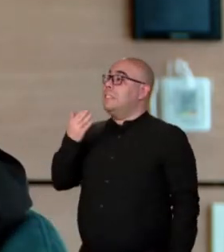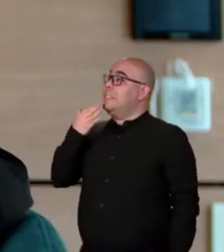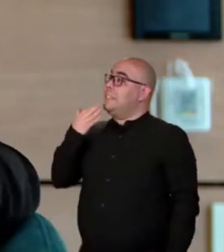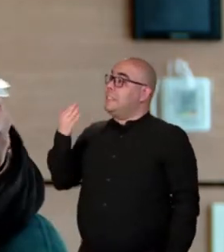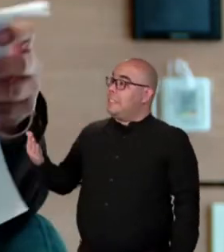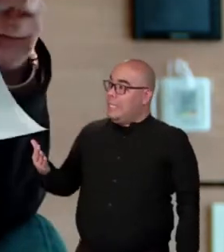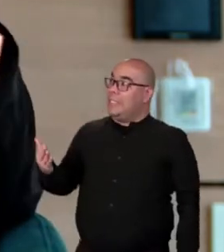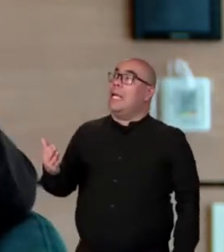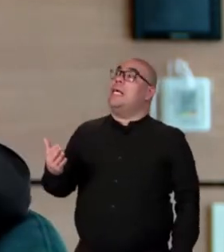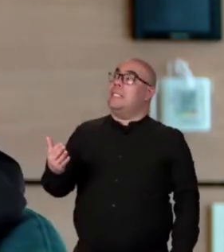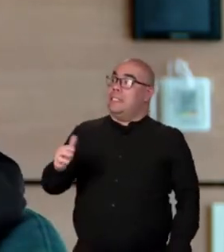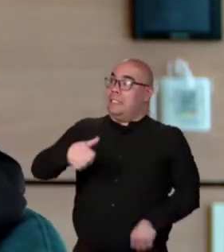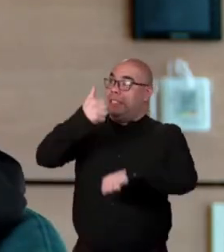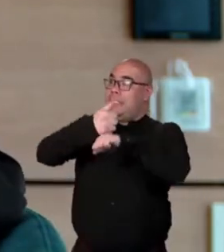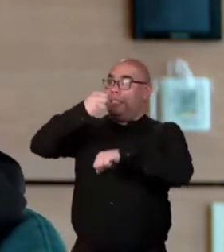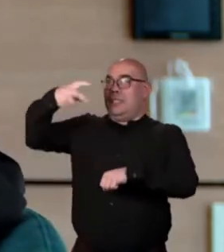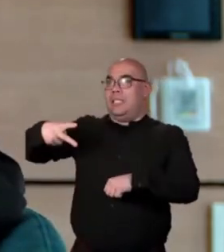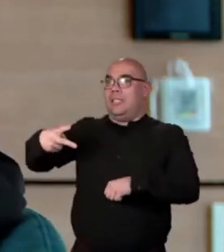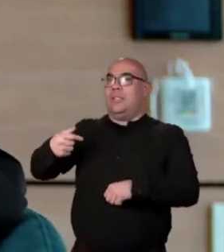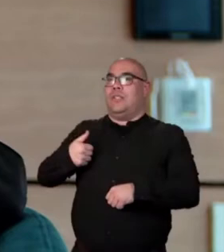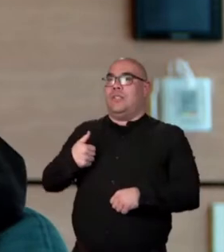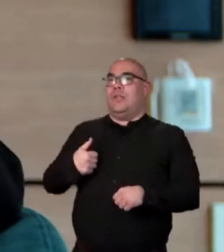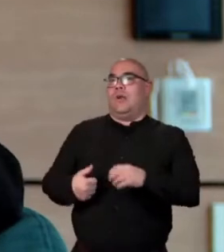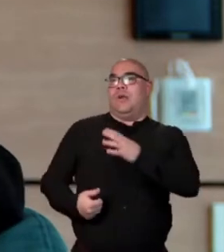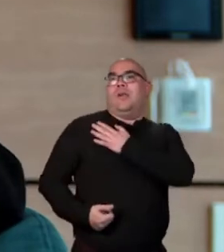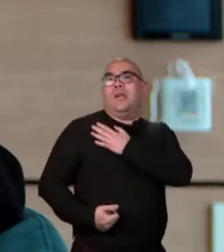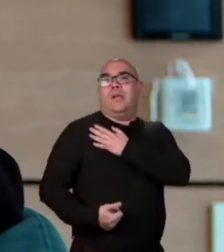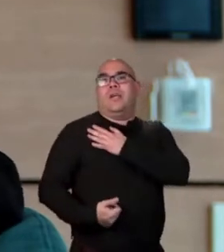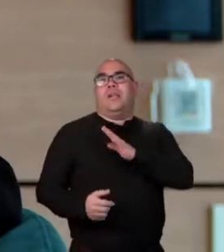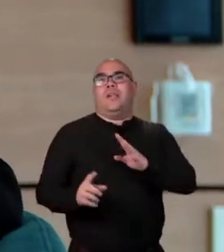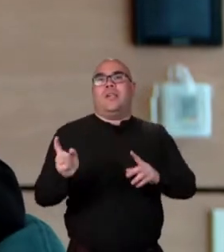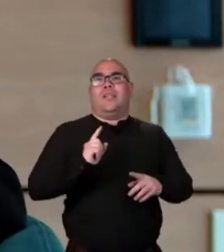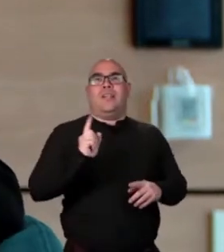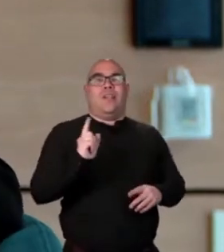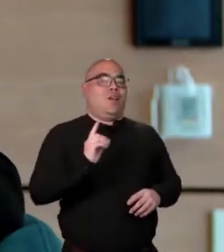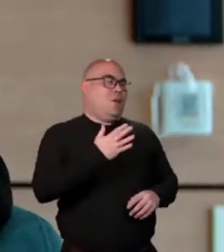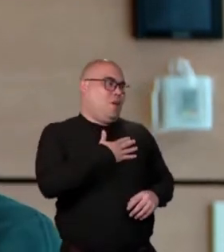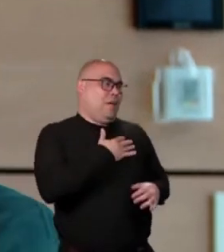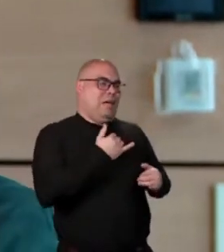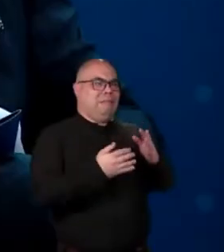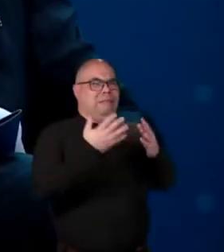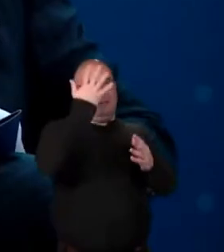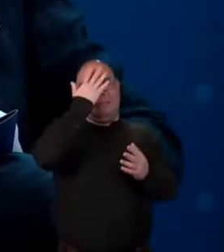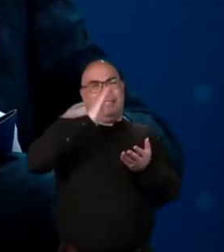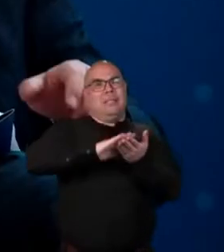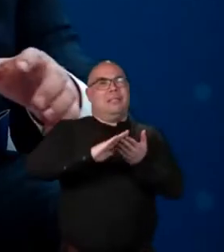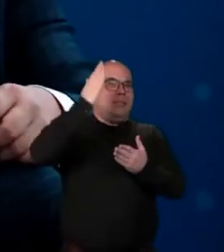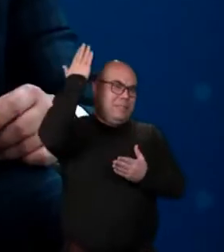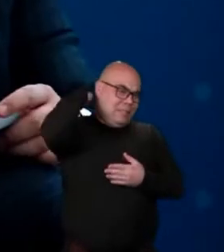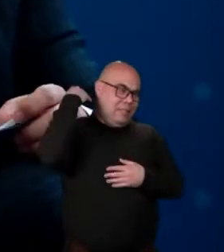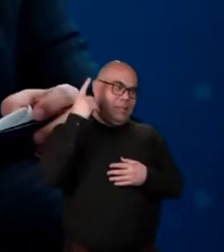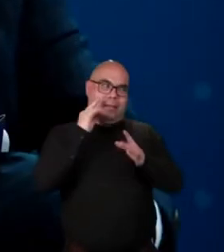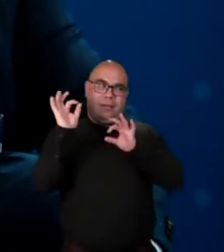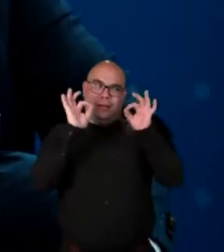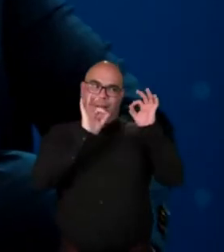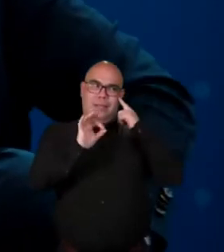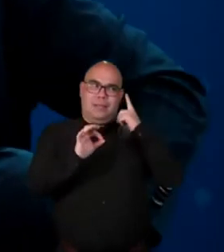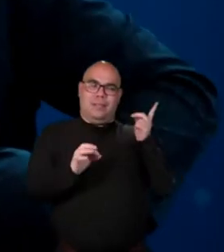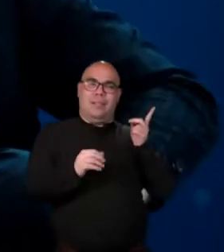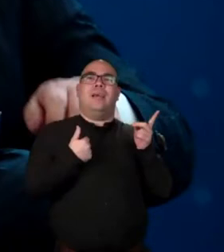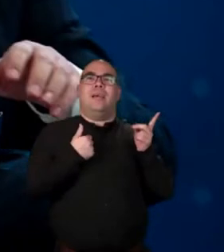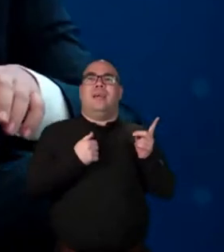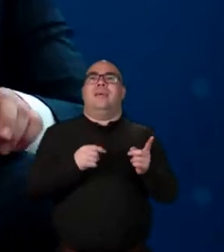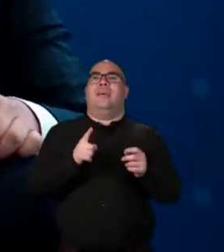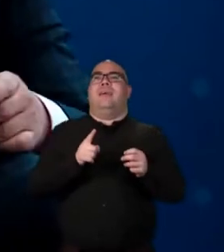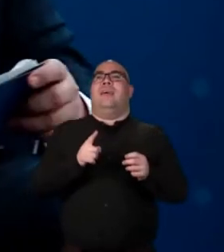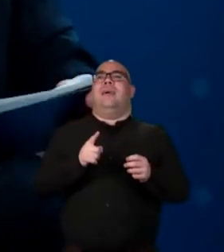le está dando la espalda pero lo tenía aquí en la retina vicerrector daniel nuestro